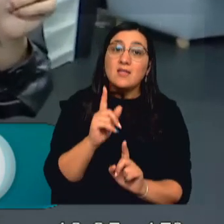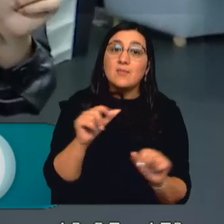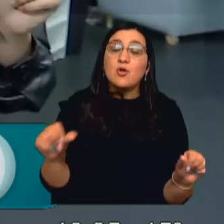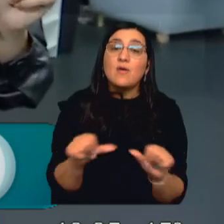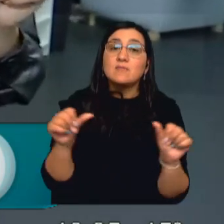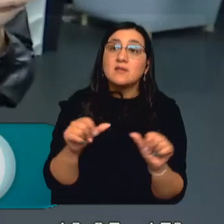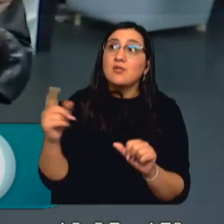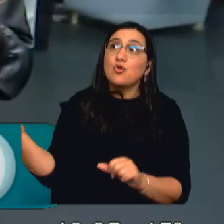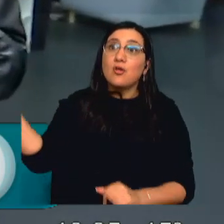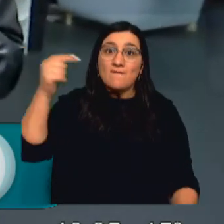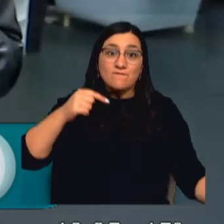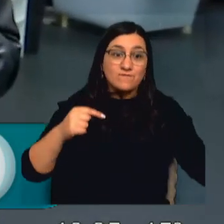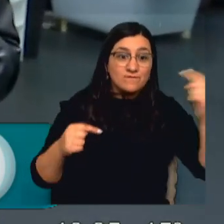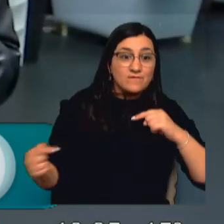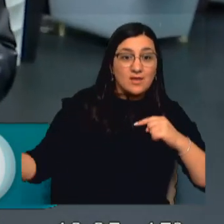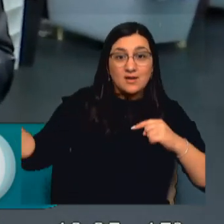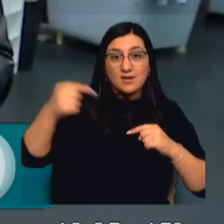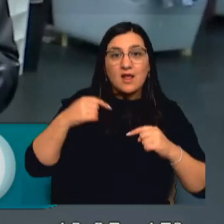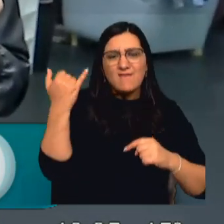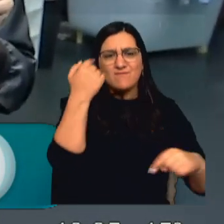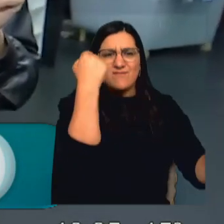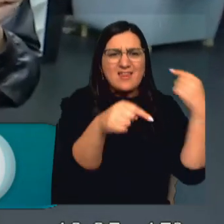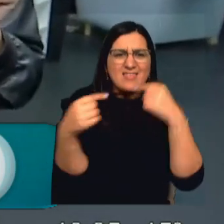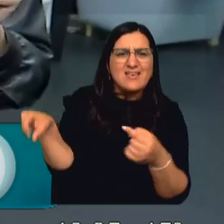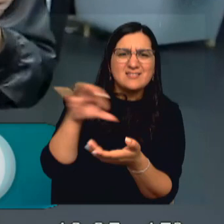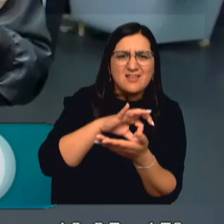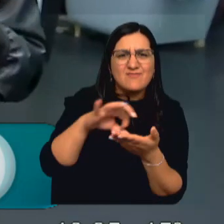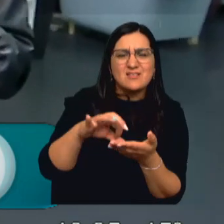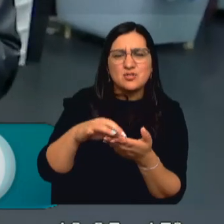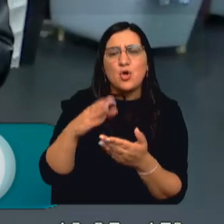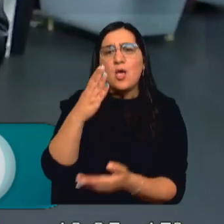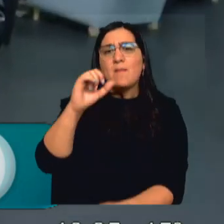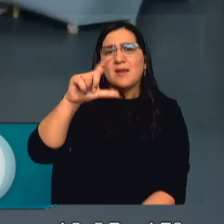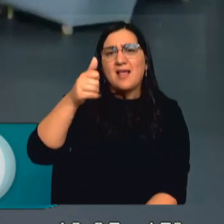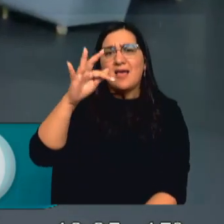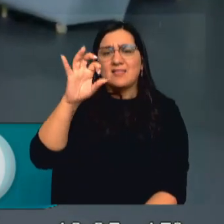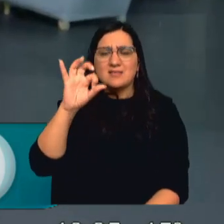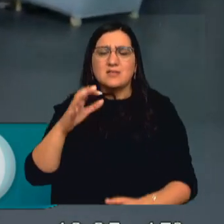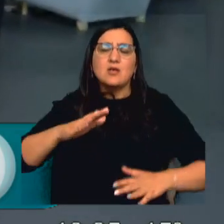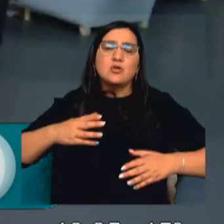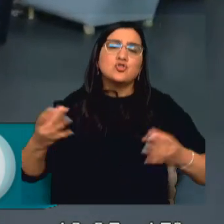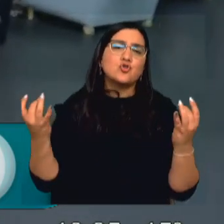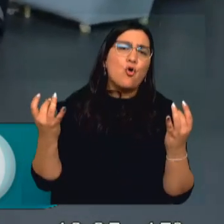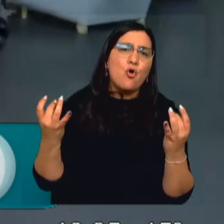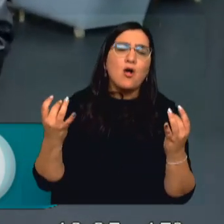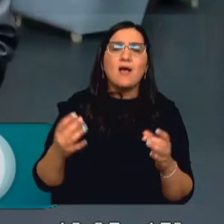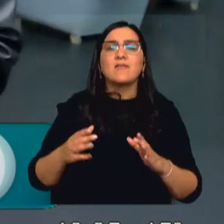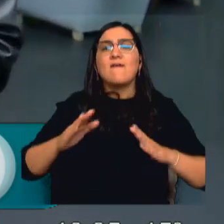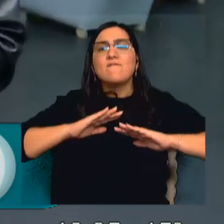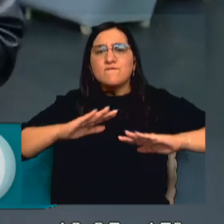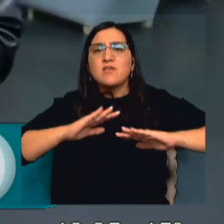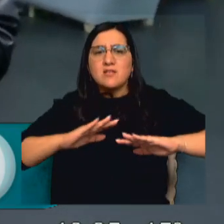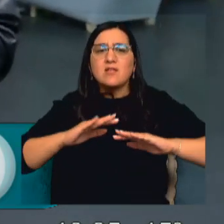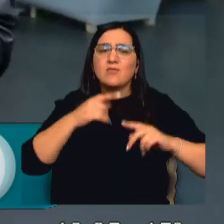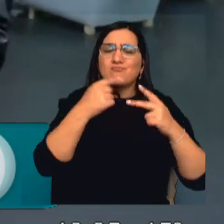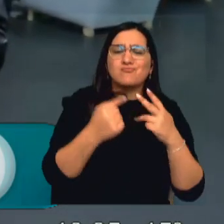con todo el mundo que venga, además de que tenemos amplia variedad de servicios, desde pilates, yoga, clases de fitness, como puede ser circuito funcional,